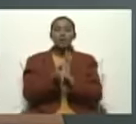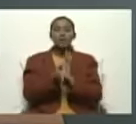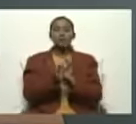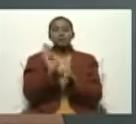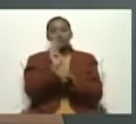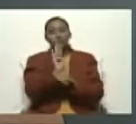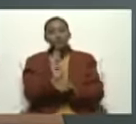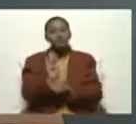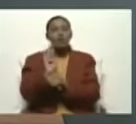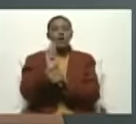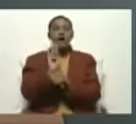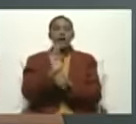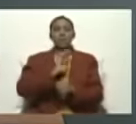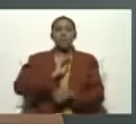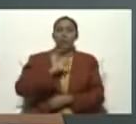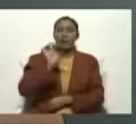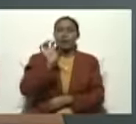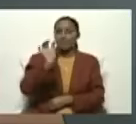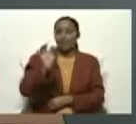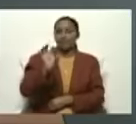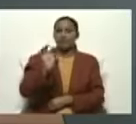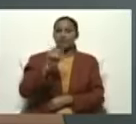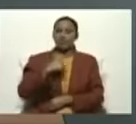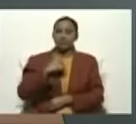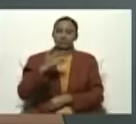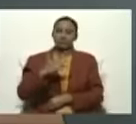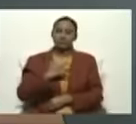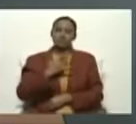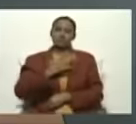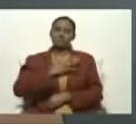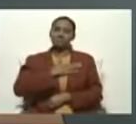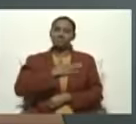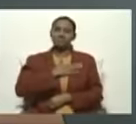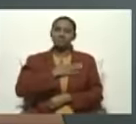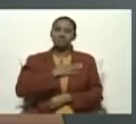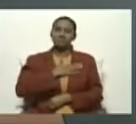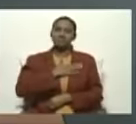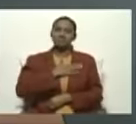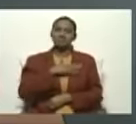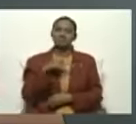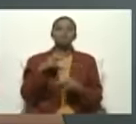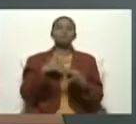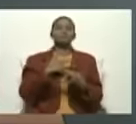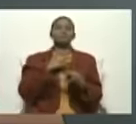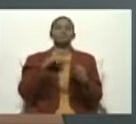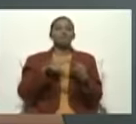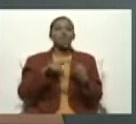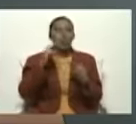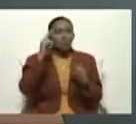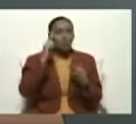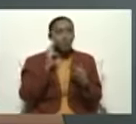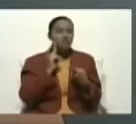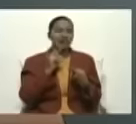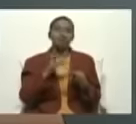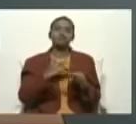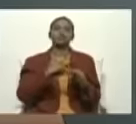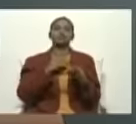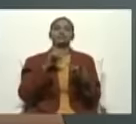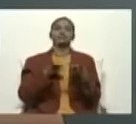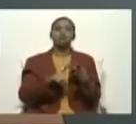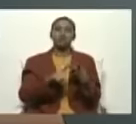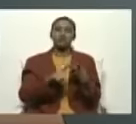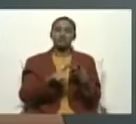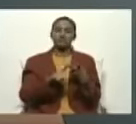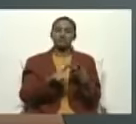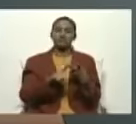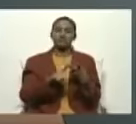tanto realmente nos hemos sentido con Bolívar, hemos sentido que estamos al lado de